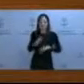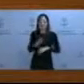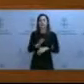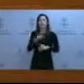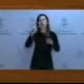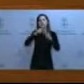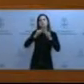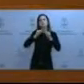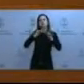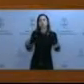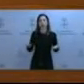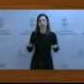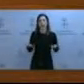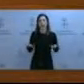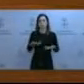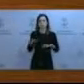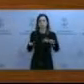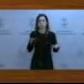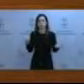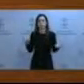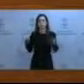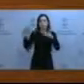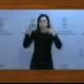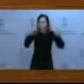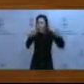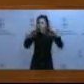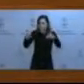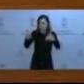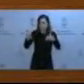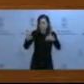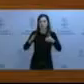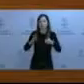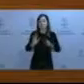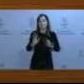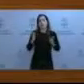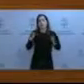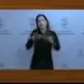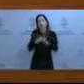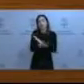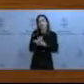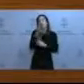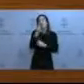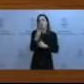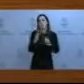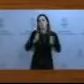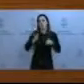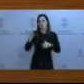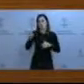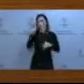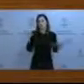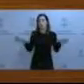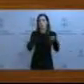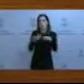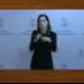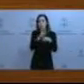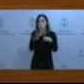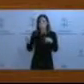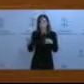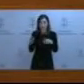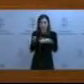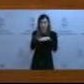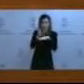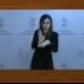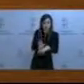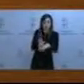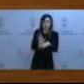objetivo, yo creo, esa labor de orientación. Son dos iniciativas del Grupo Parlamentario Popular, las que ven en otra ocasión.